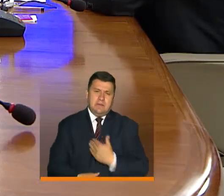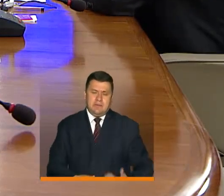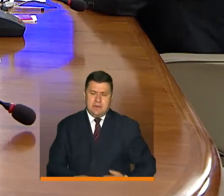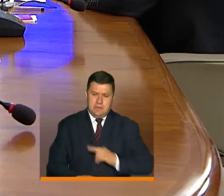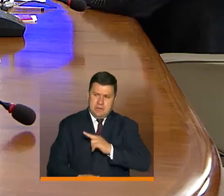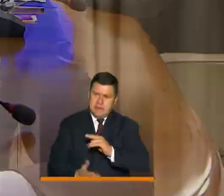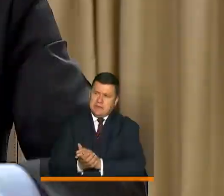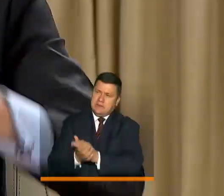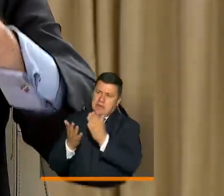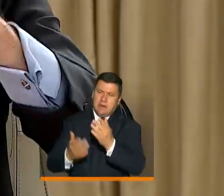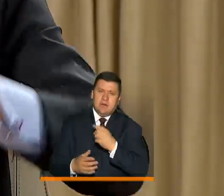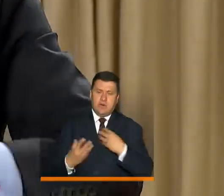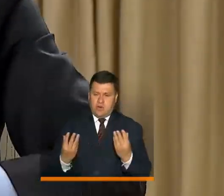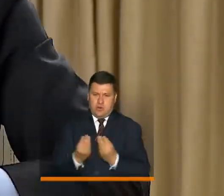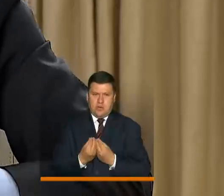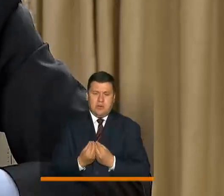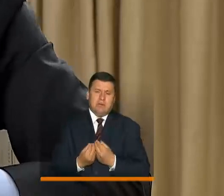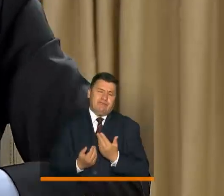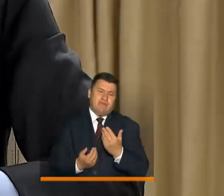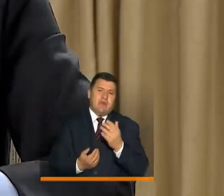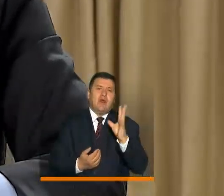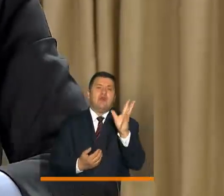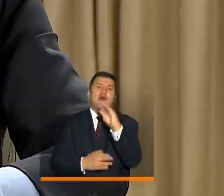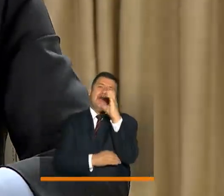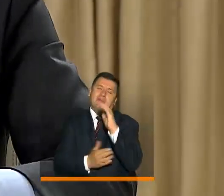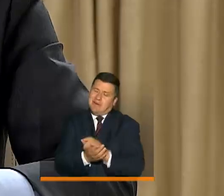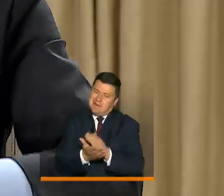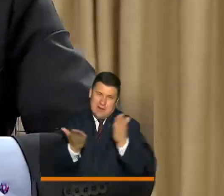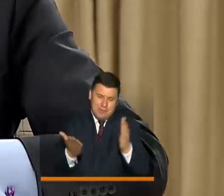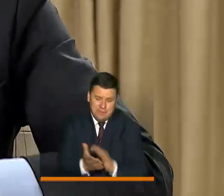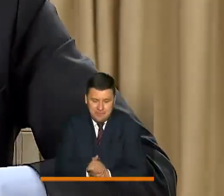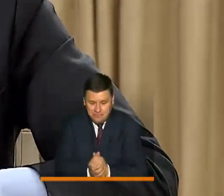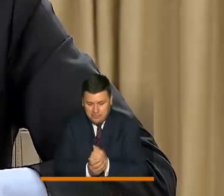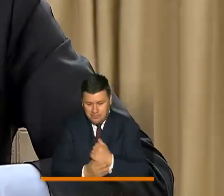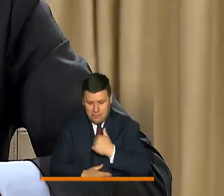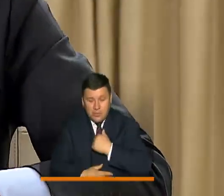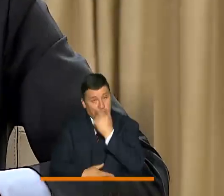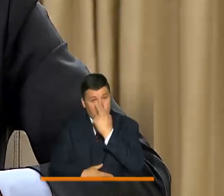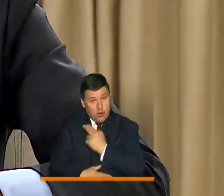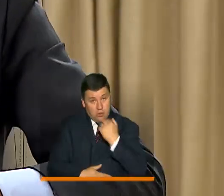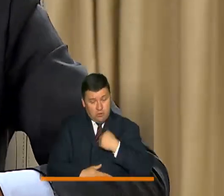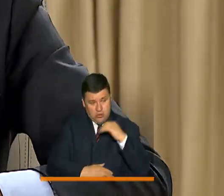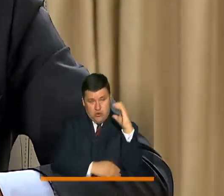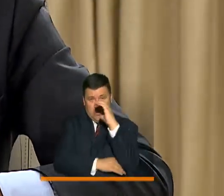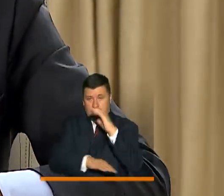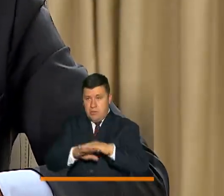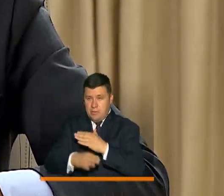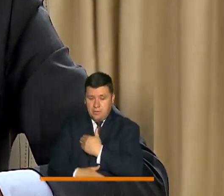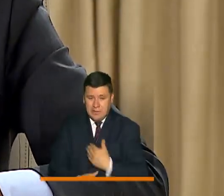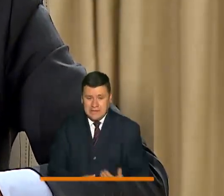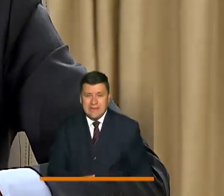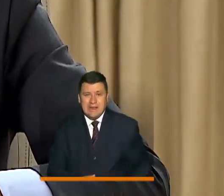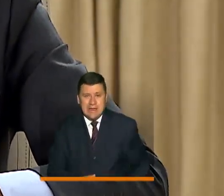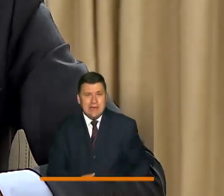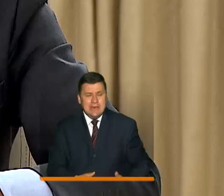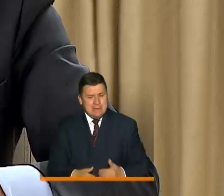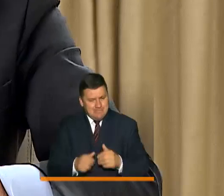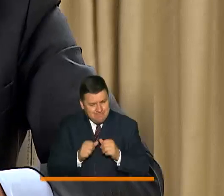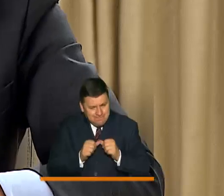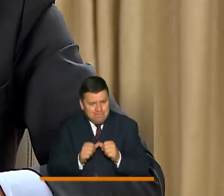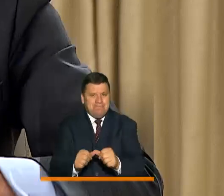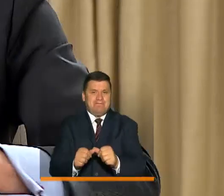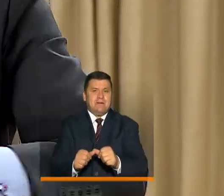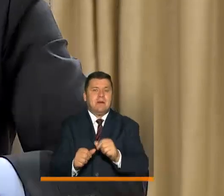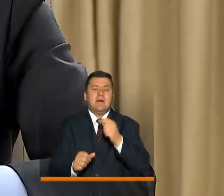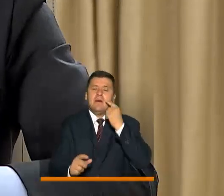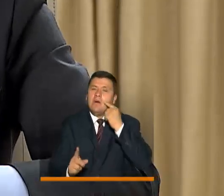vicepresidenta y a los colegas, y también, naturalmente, a todos los colombianos. Nuestro compromiso con Colombia, señor presidente, es mantener,